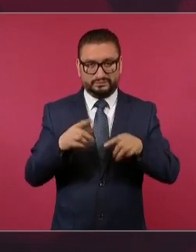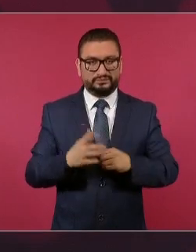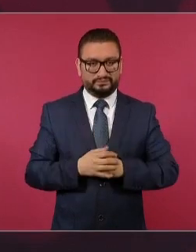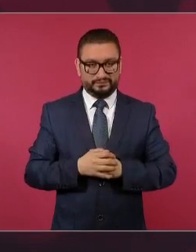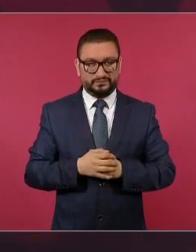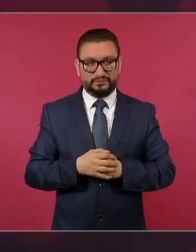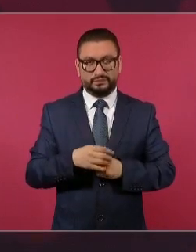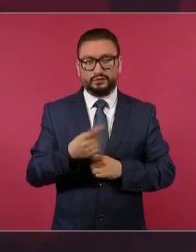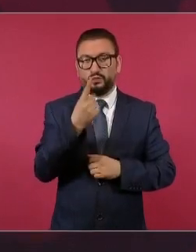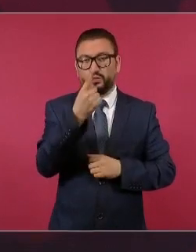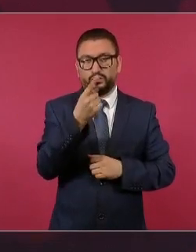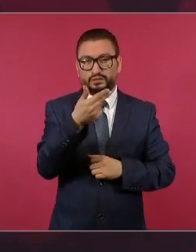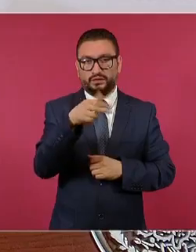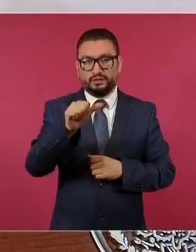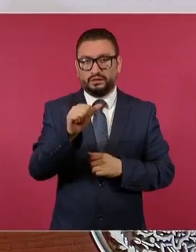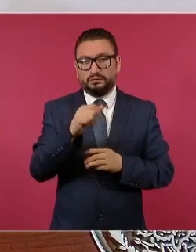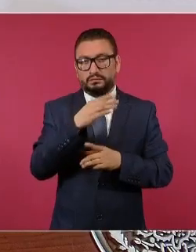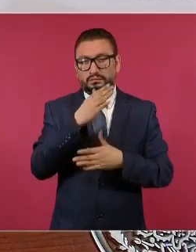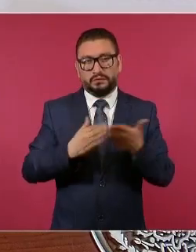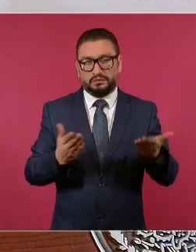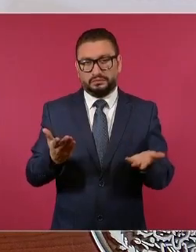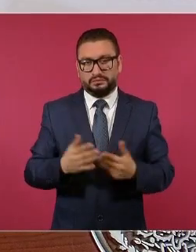es una hectárea y media